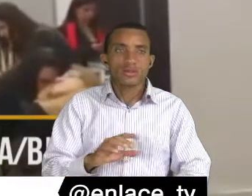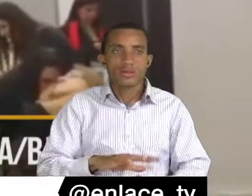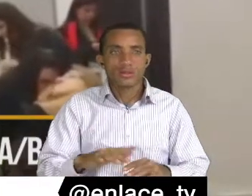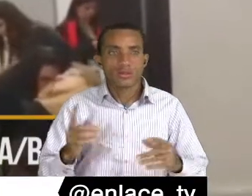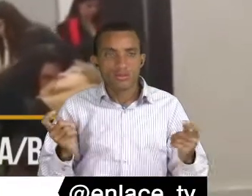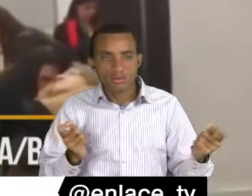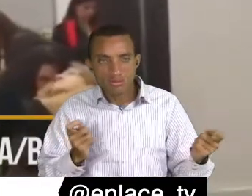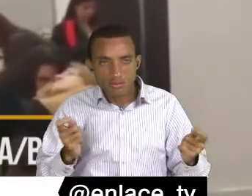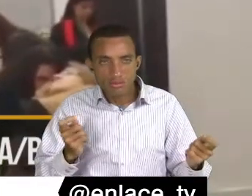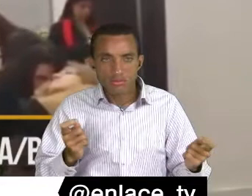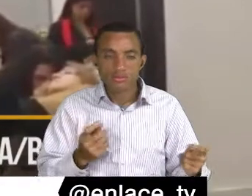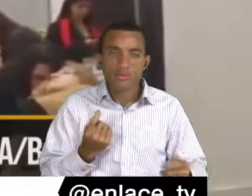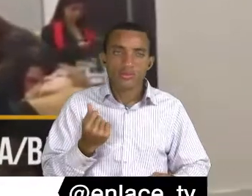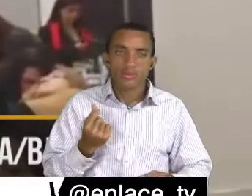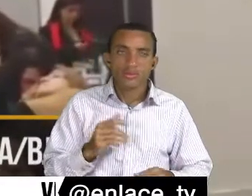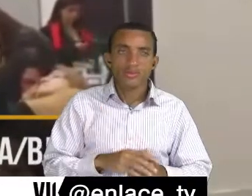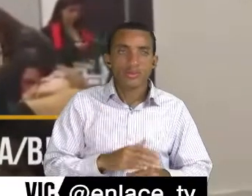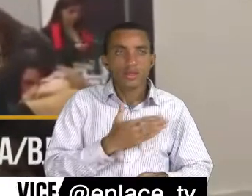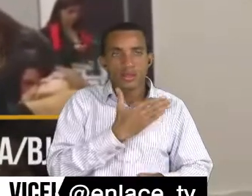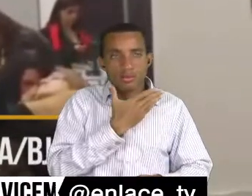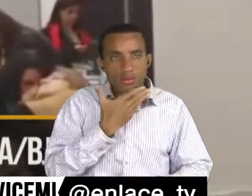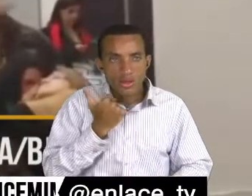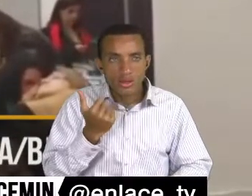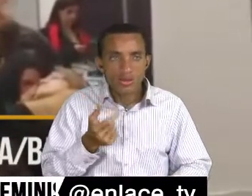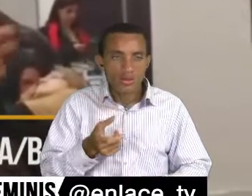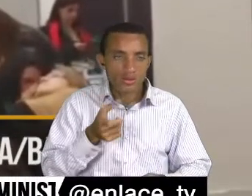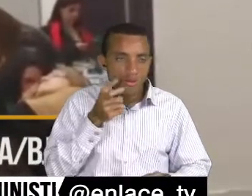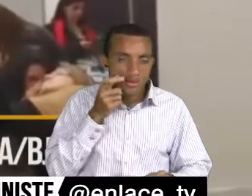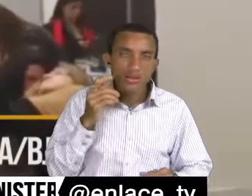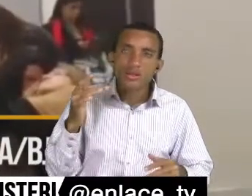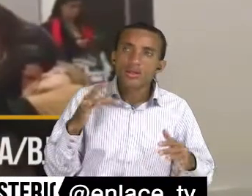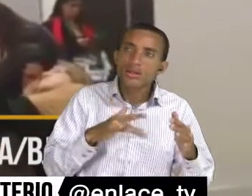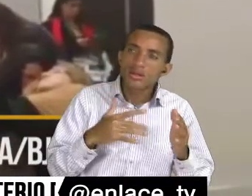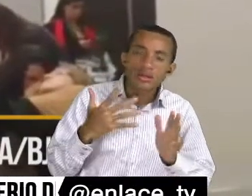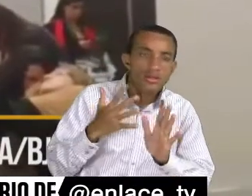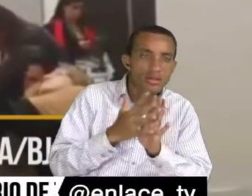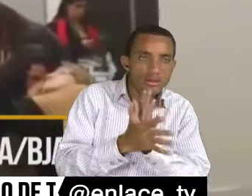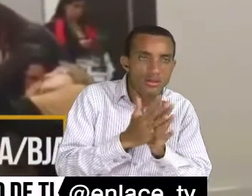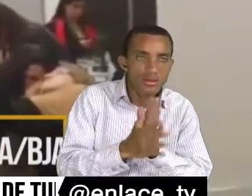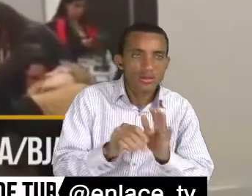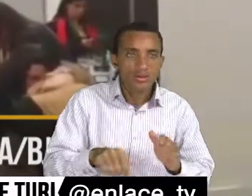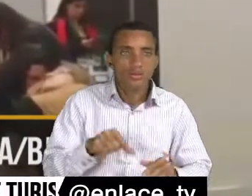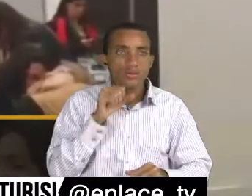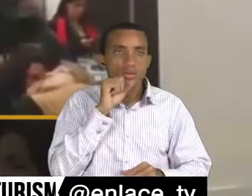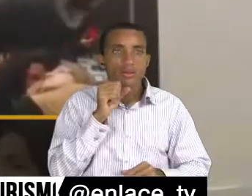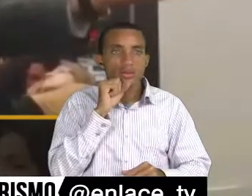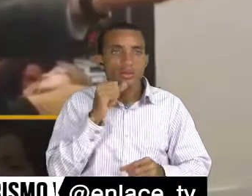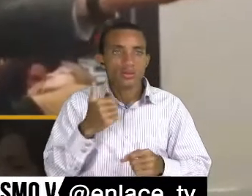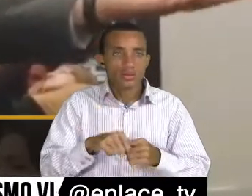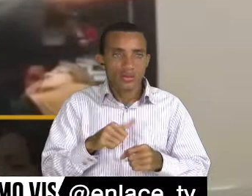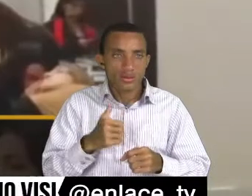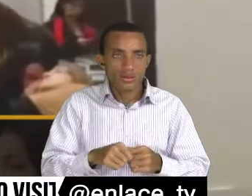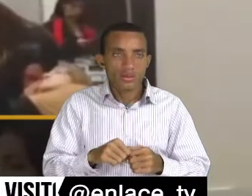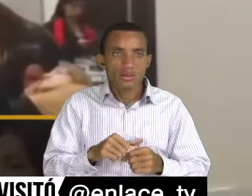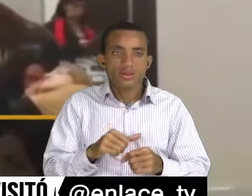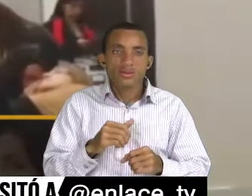costos y eficiencia. Trajeron las mejores consultorías del mundo. Y hoy Barranca es un ejemplo para Ecopetrol. Y esto se lo hemos dicho